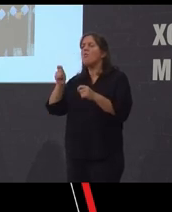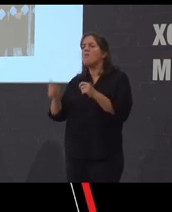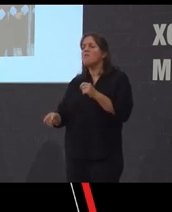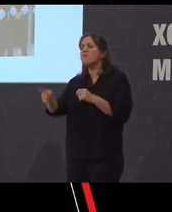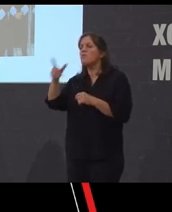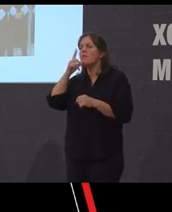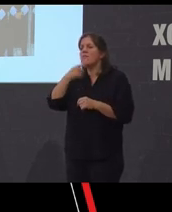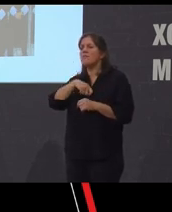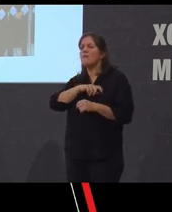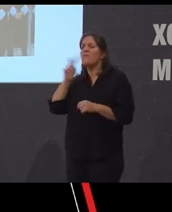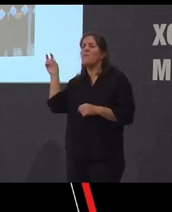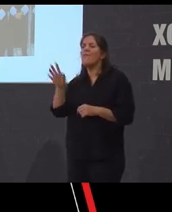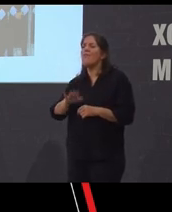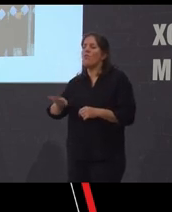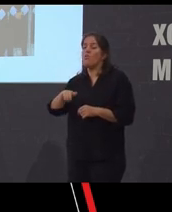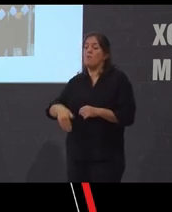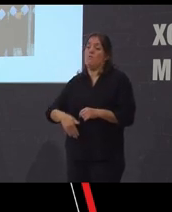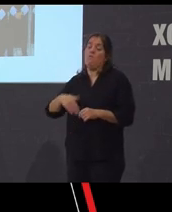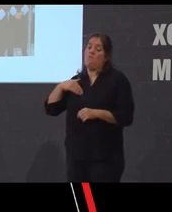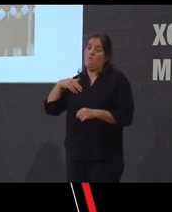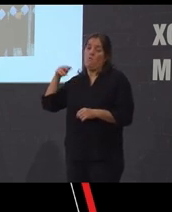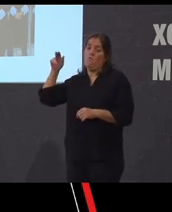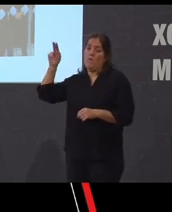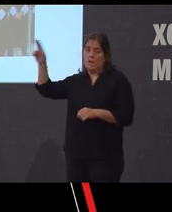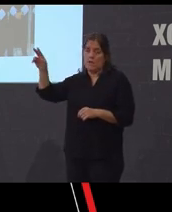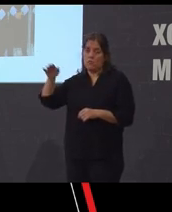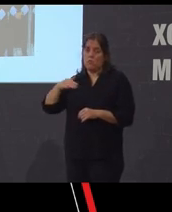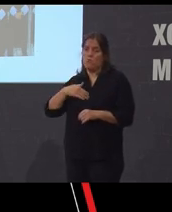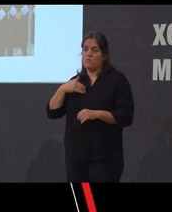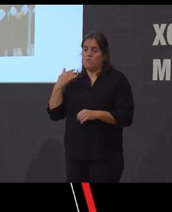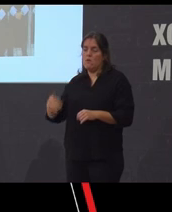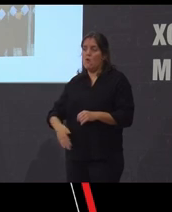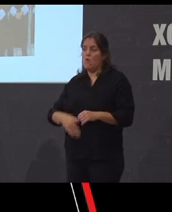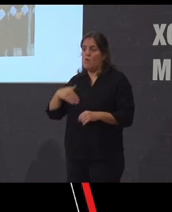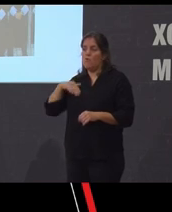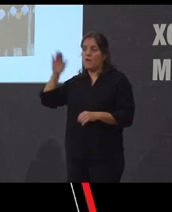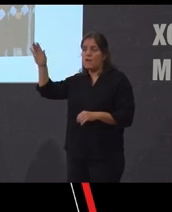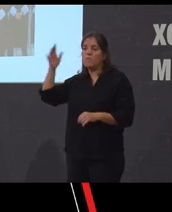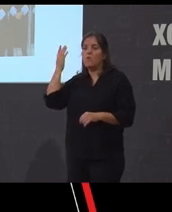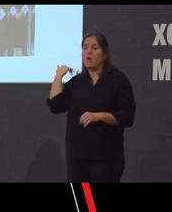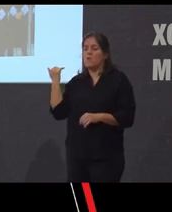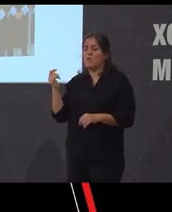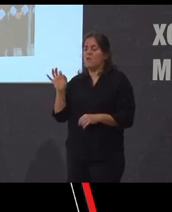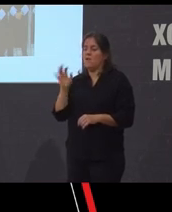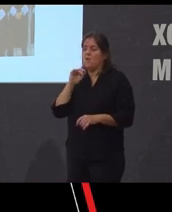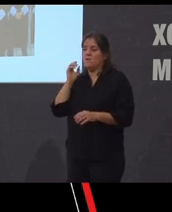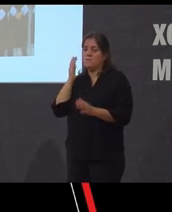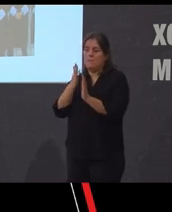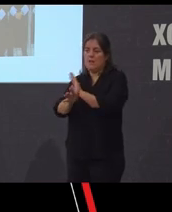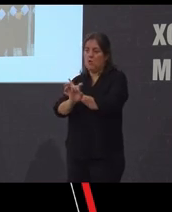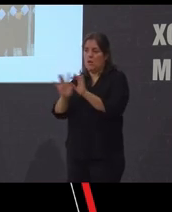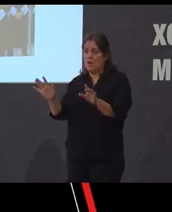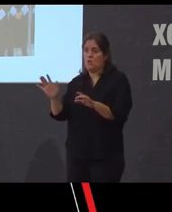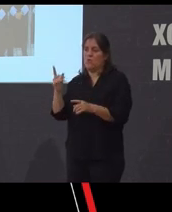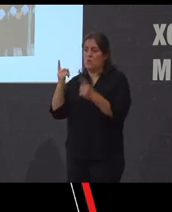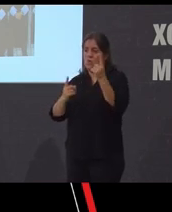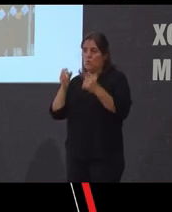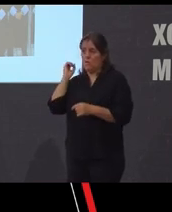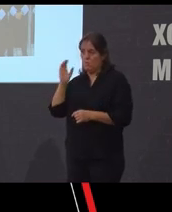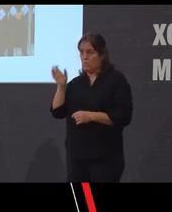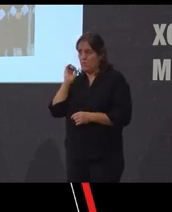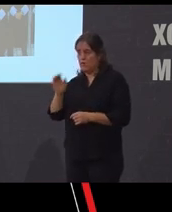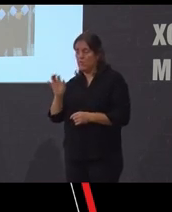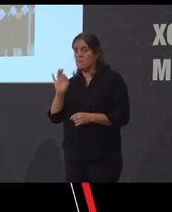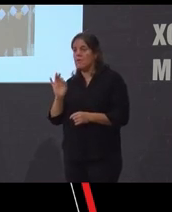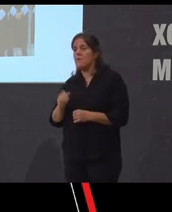España que provén do franquismo, que xa explicaron onte en algunha charla, que